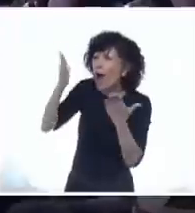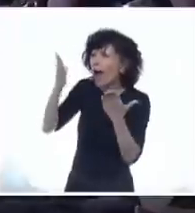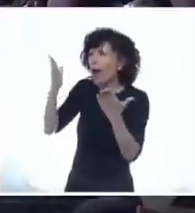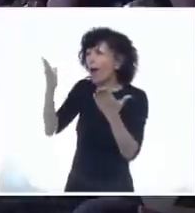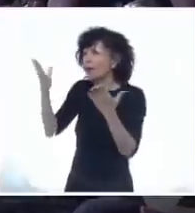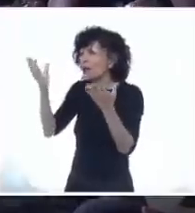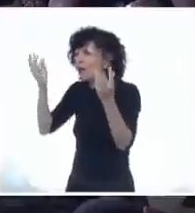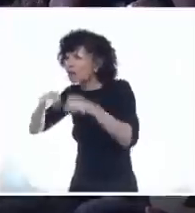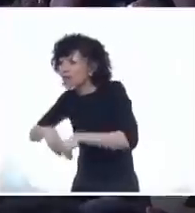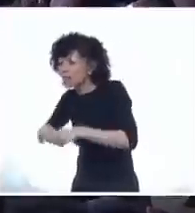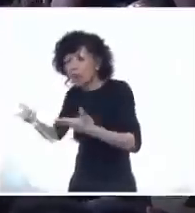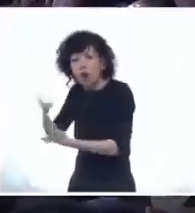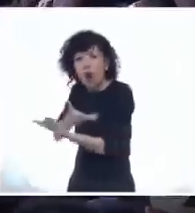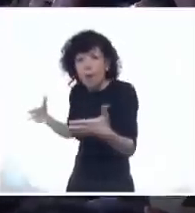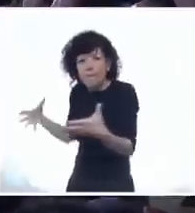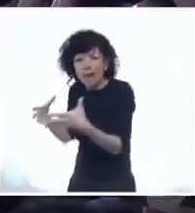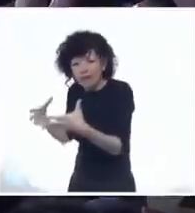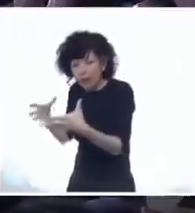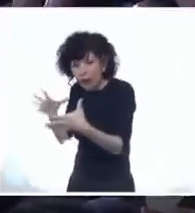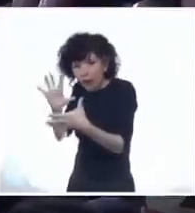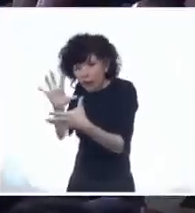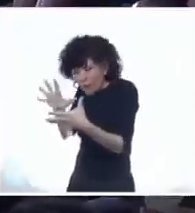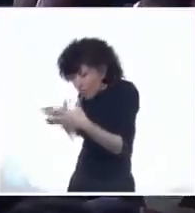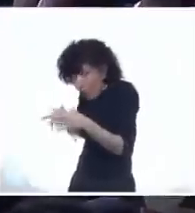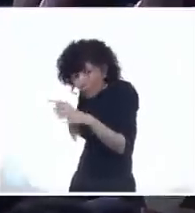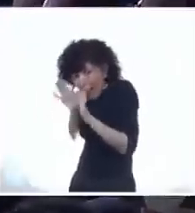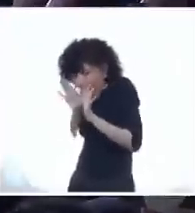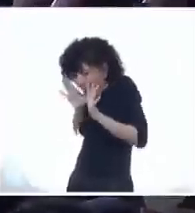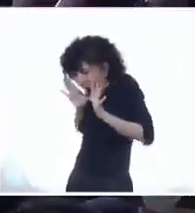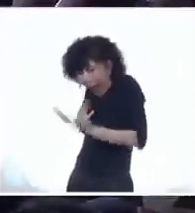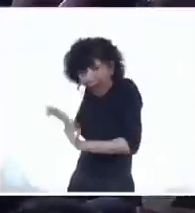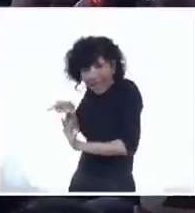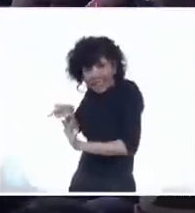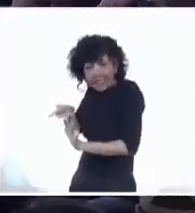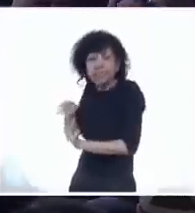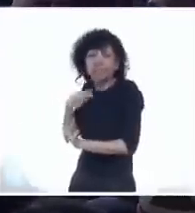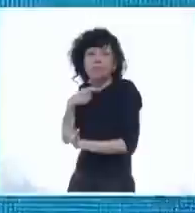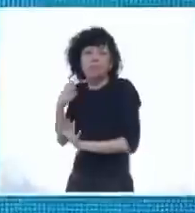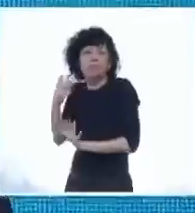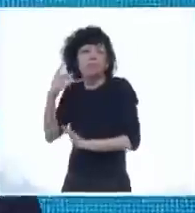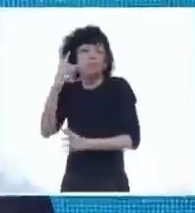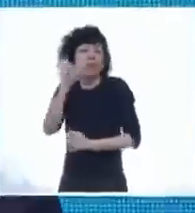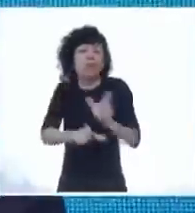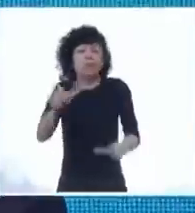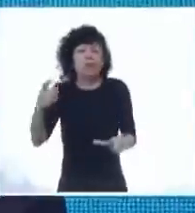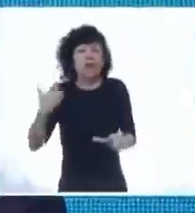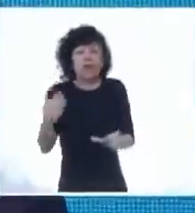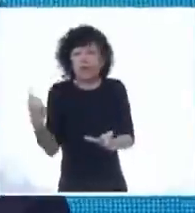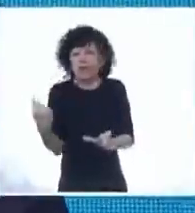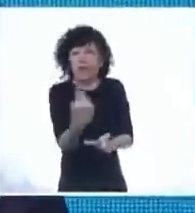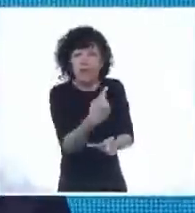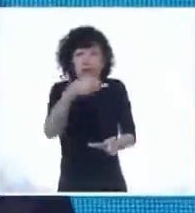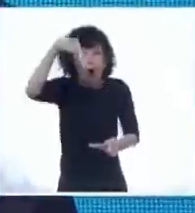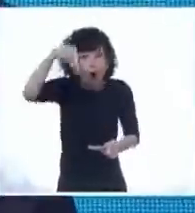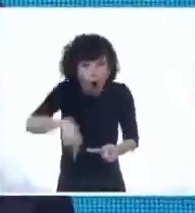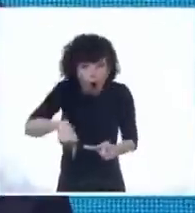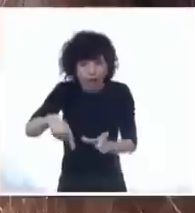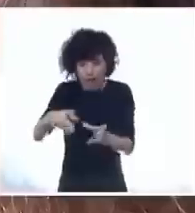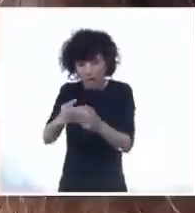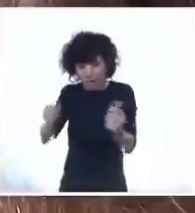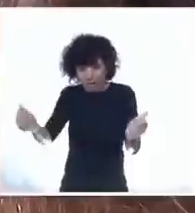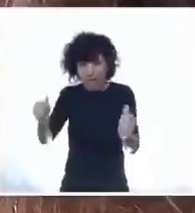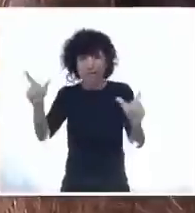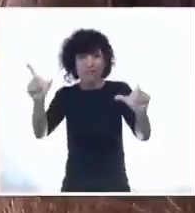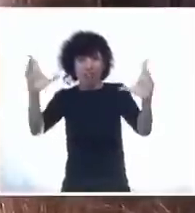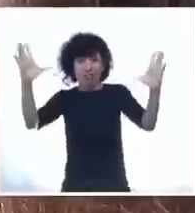misma manera, quiero que cada argentino y argentina se vaya a dormir con la tranquilidad de